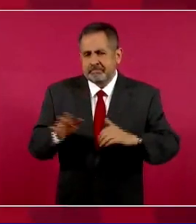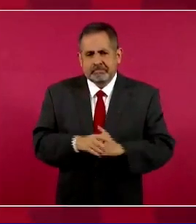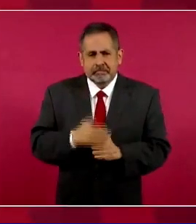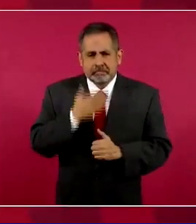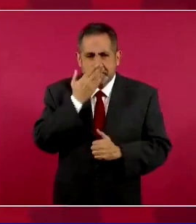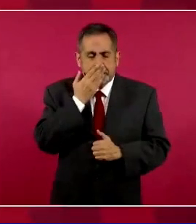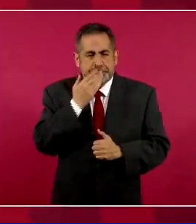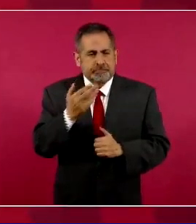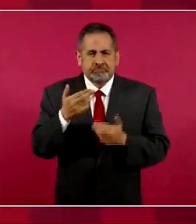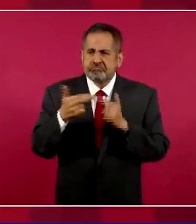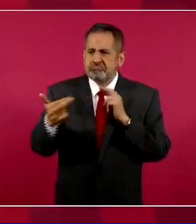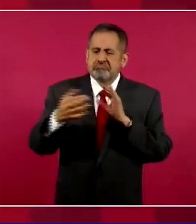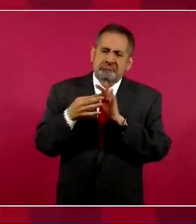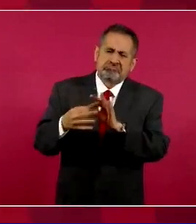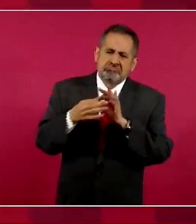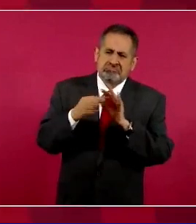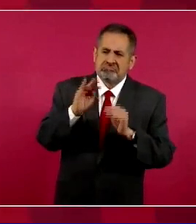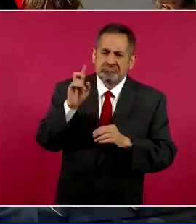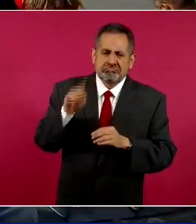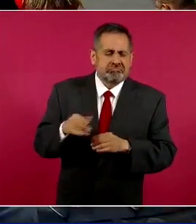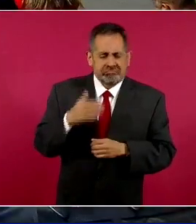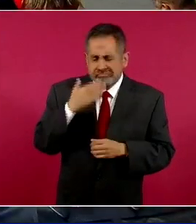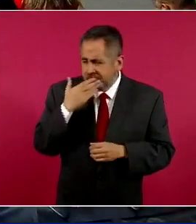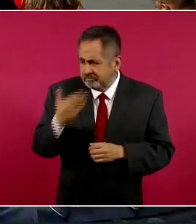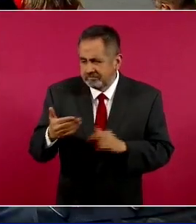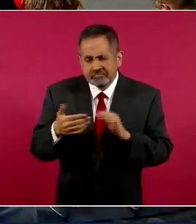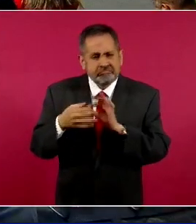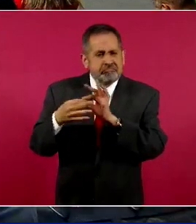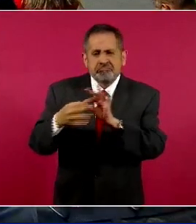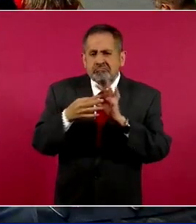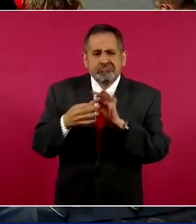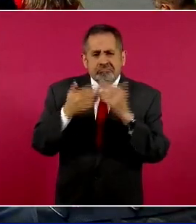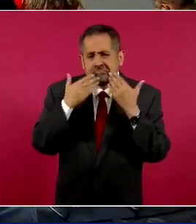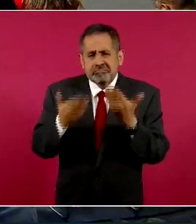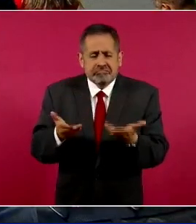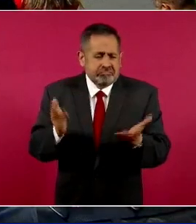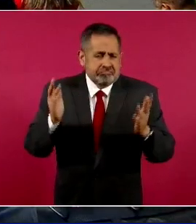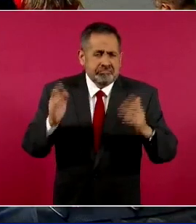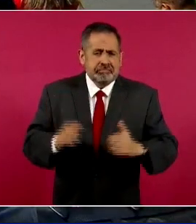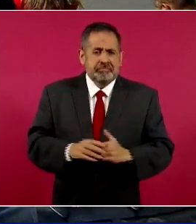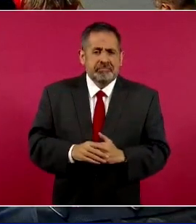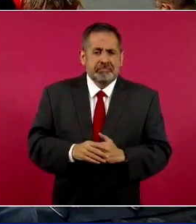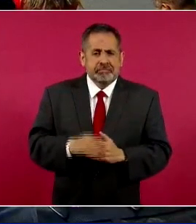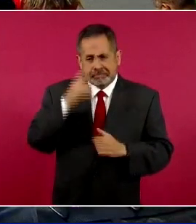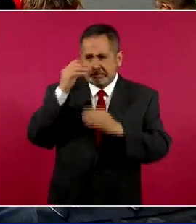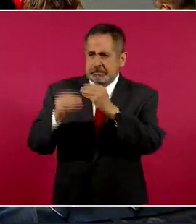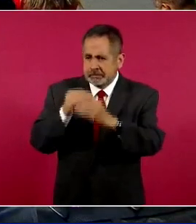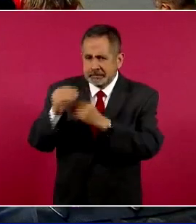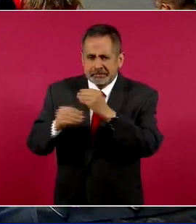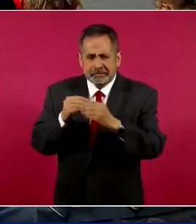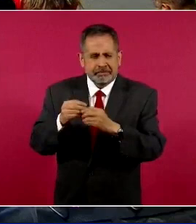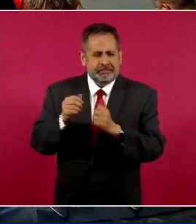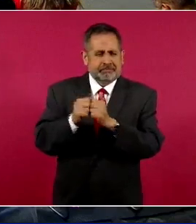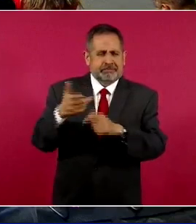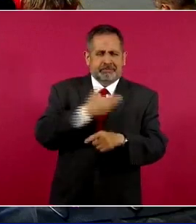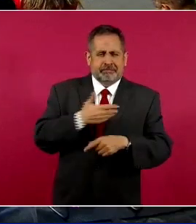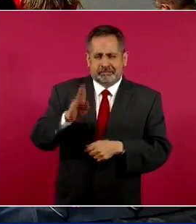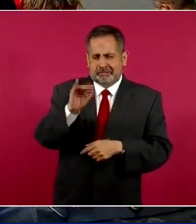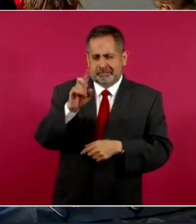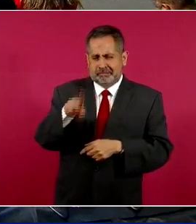Llevamos muy buena relación, muy buena relación. ¿Cómo voy a pelear con el presidente Biden